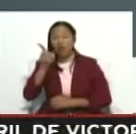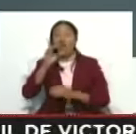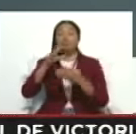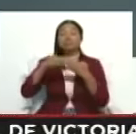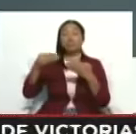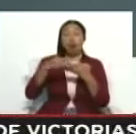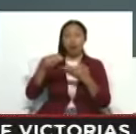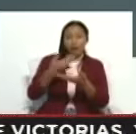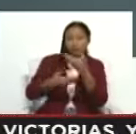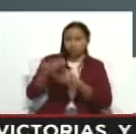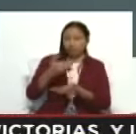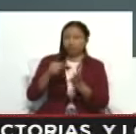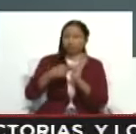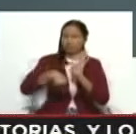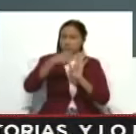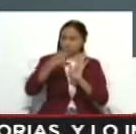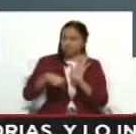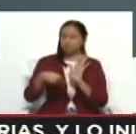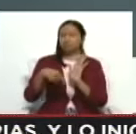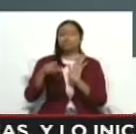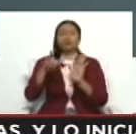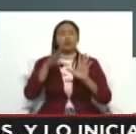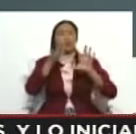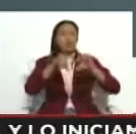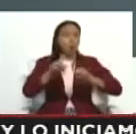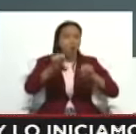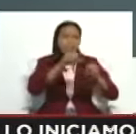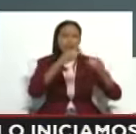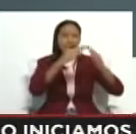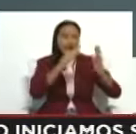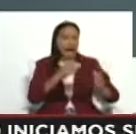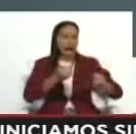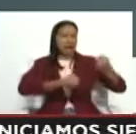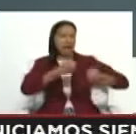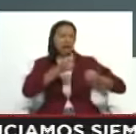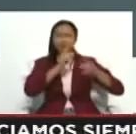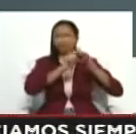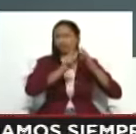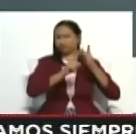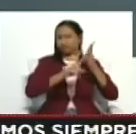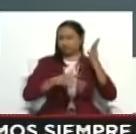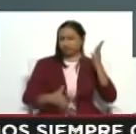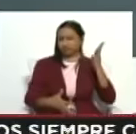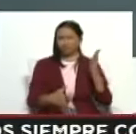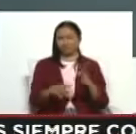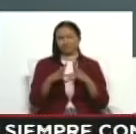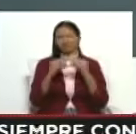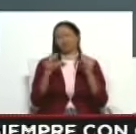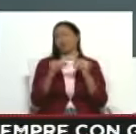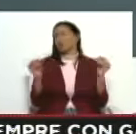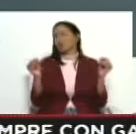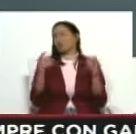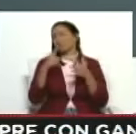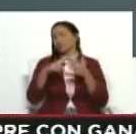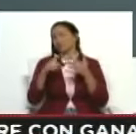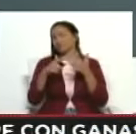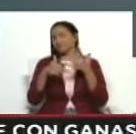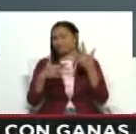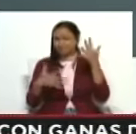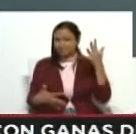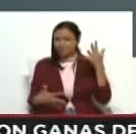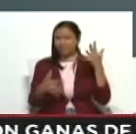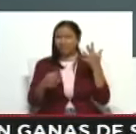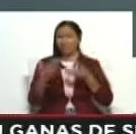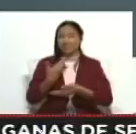especulación financiera e inmobiliaria. Y para ello se utilizó un conglomerado de sociedades mercantiles